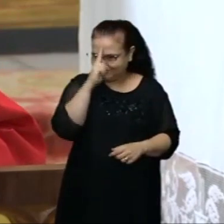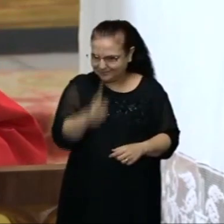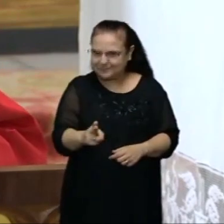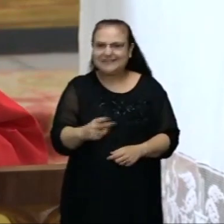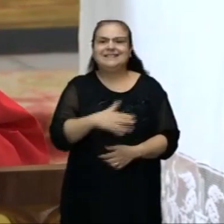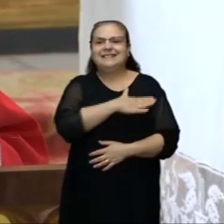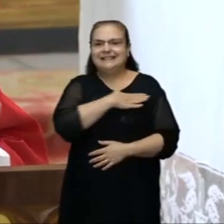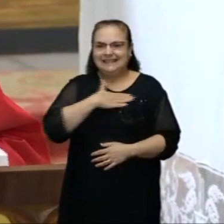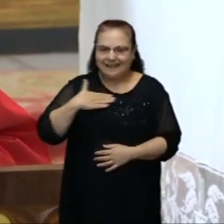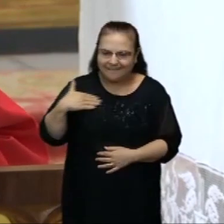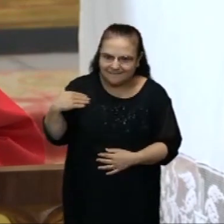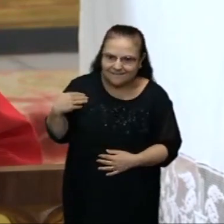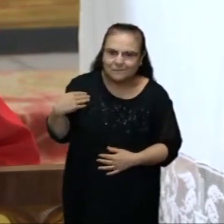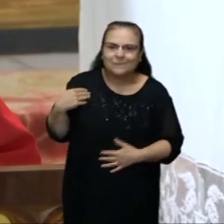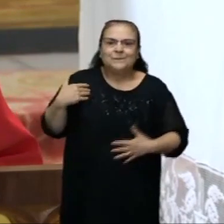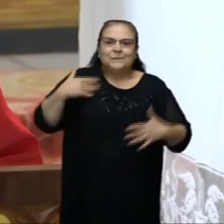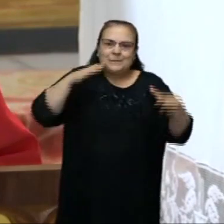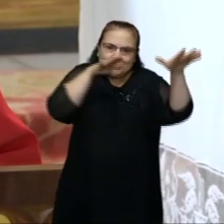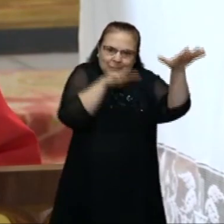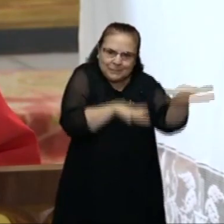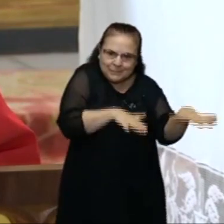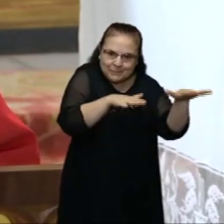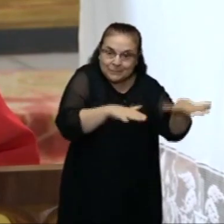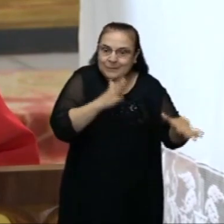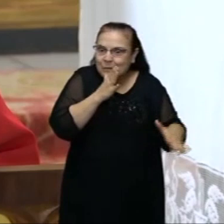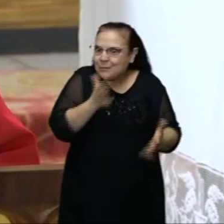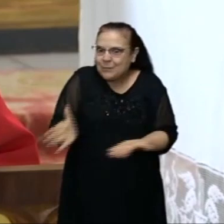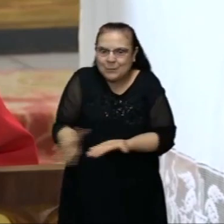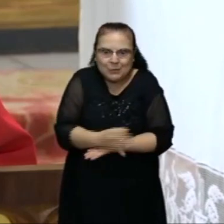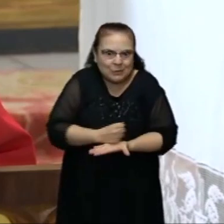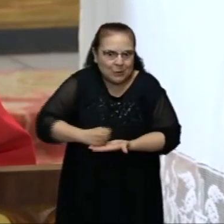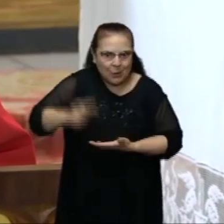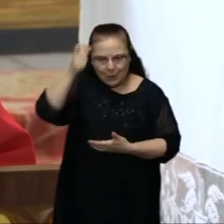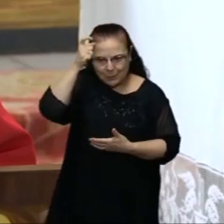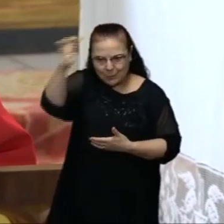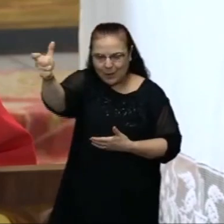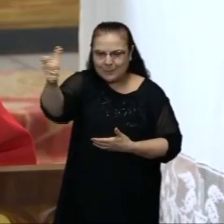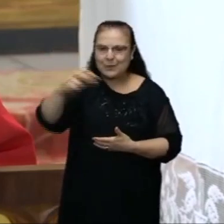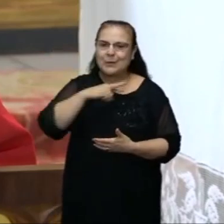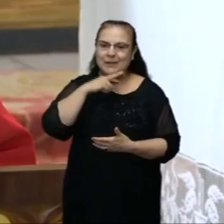querida y venerada por todo el pueblo de Israel.